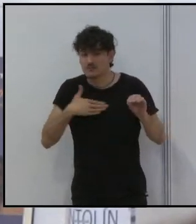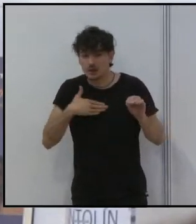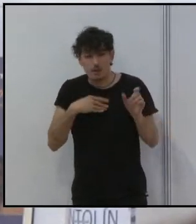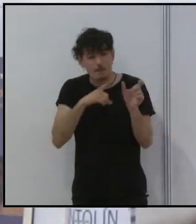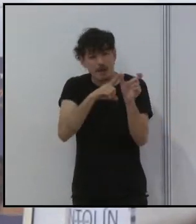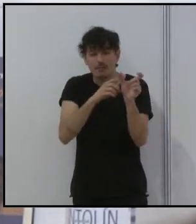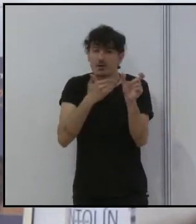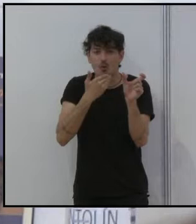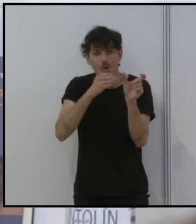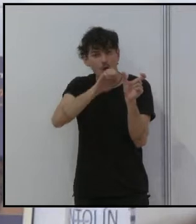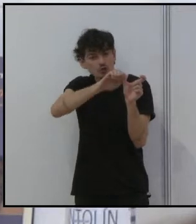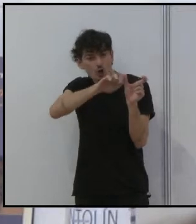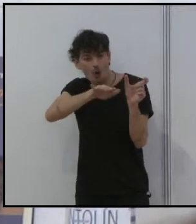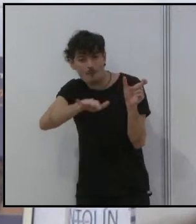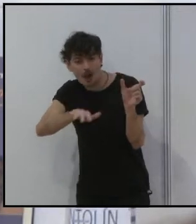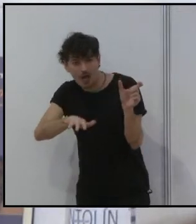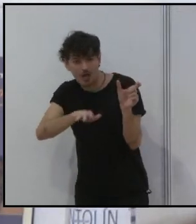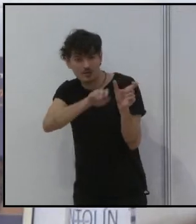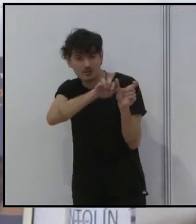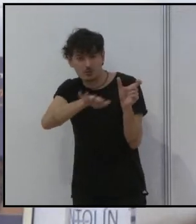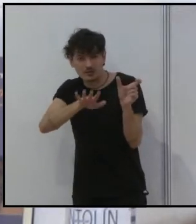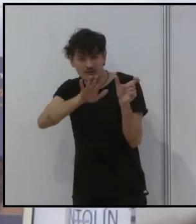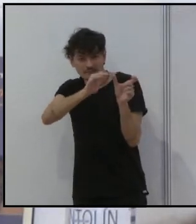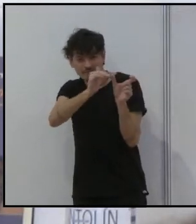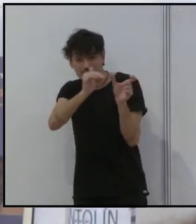palabras, el eco que tienen las palabras.